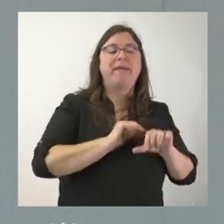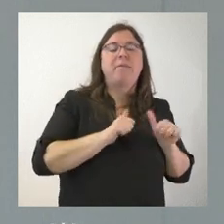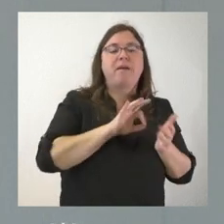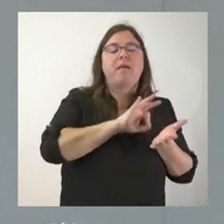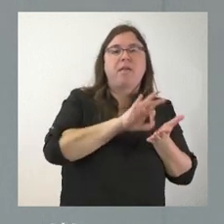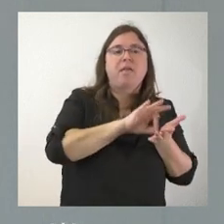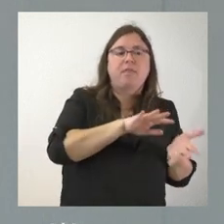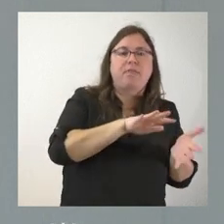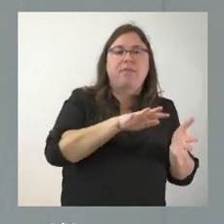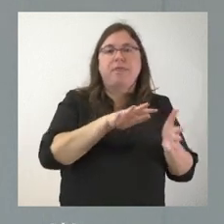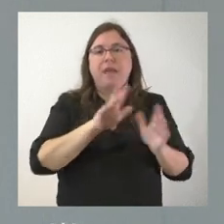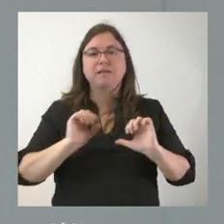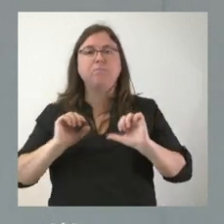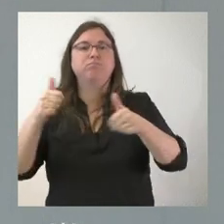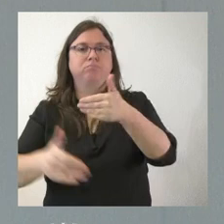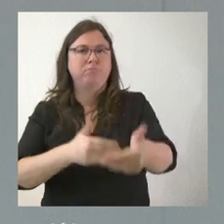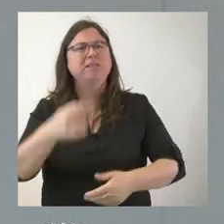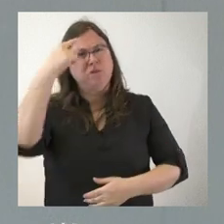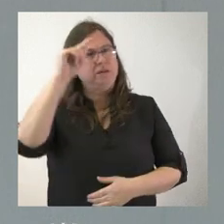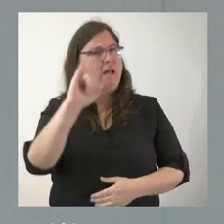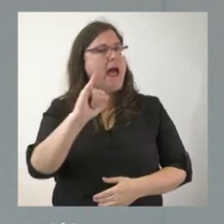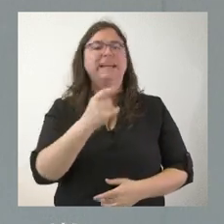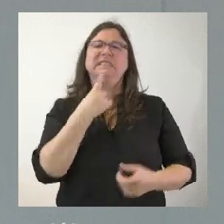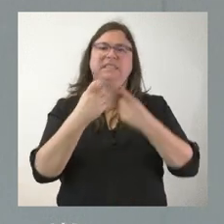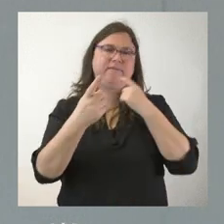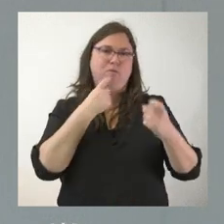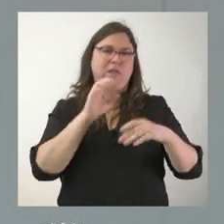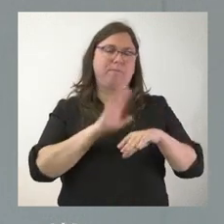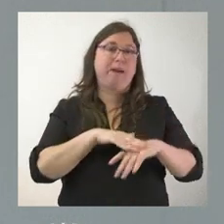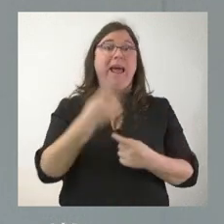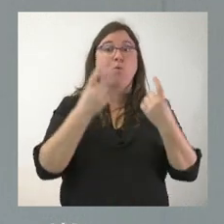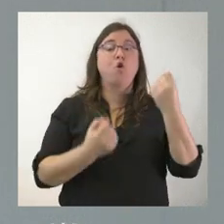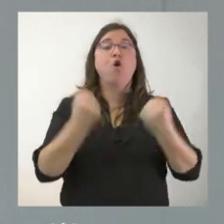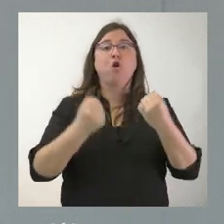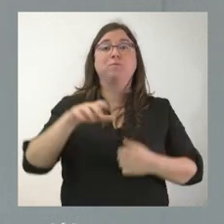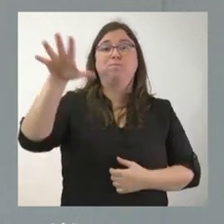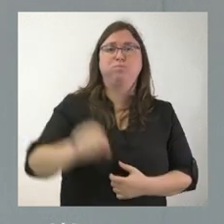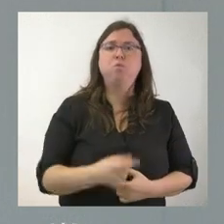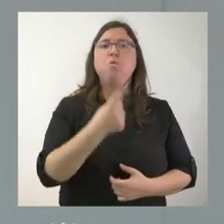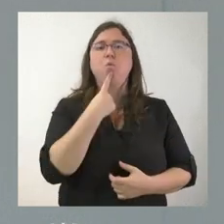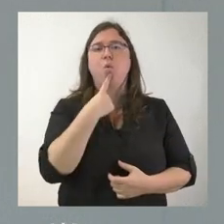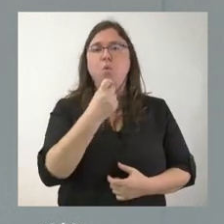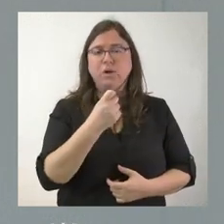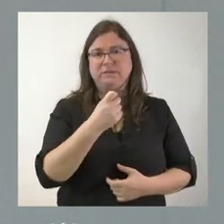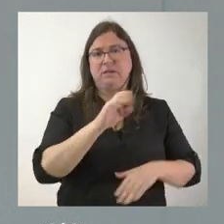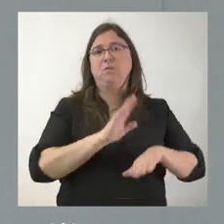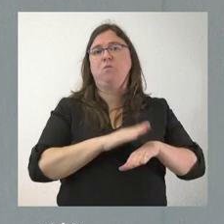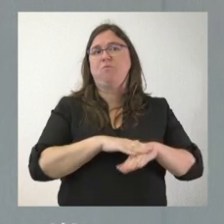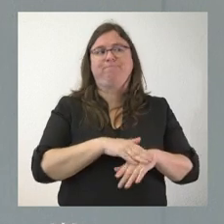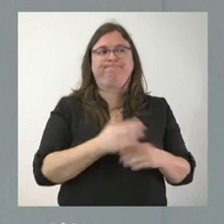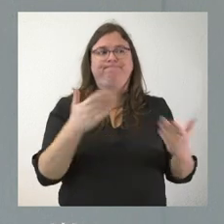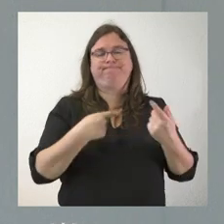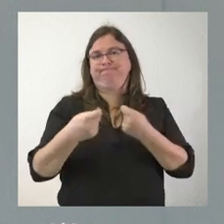su actividad lógicamente saben ustedes que Existen algunas dificultades de disponer de algunos vehículos en este momento en el mercado